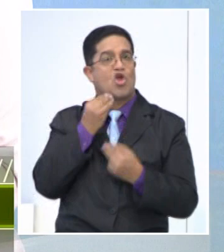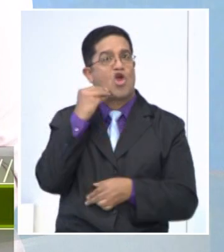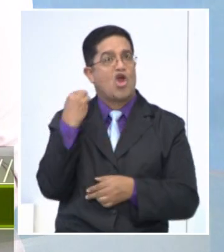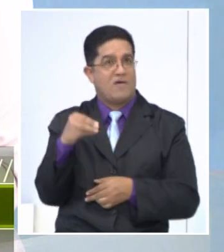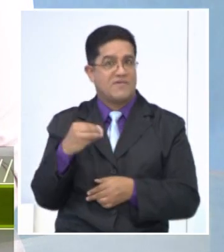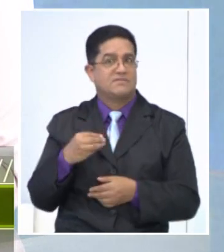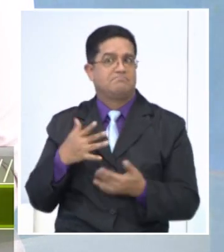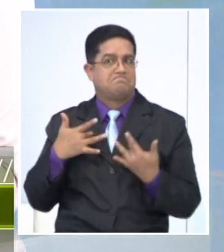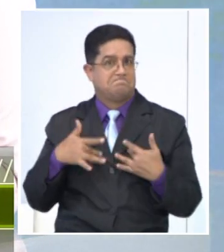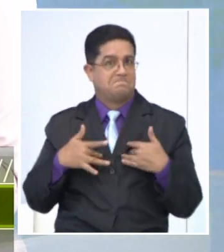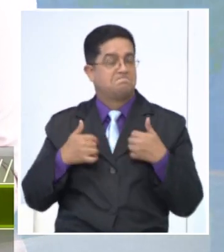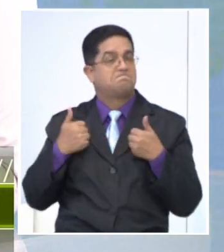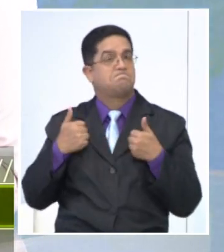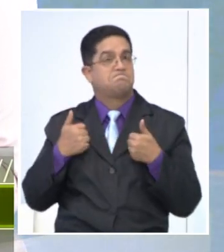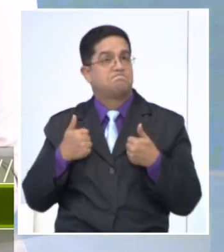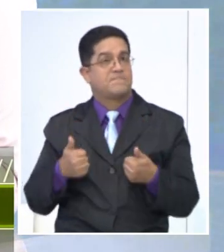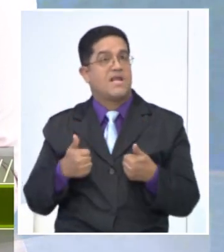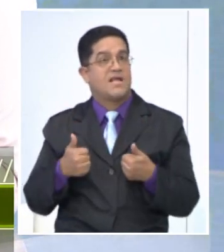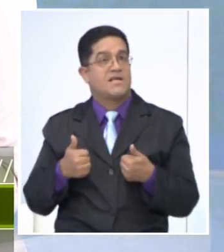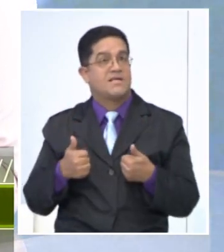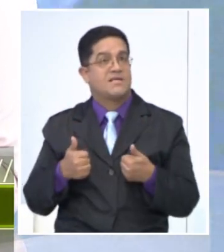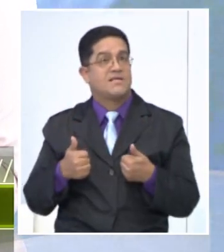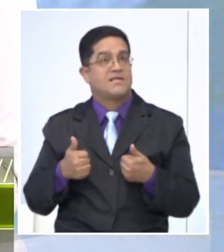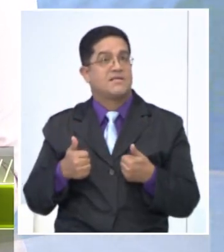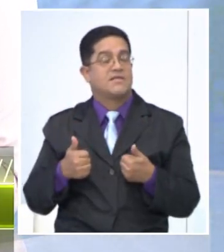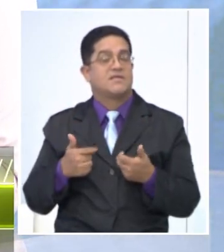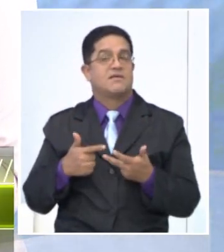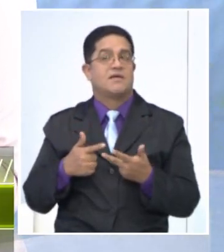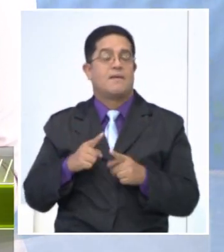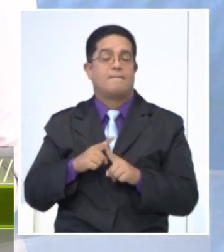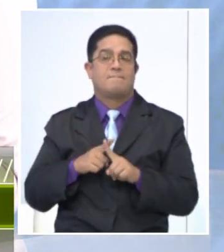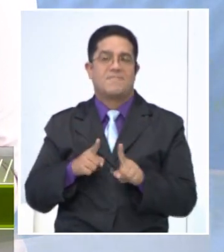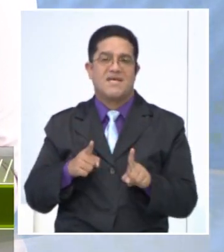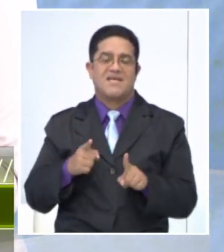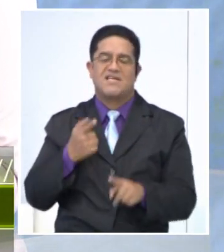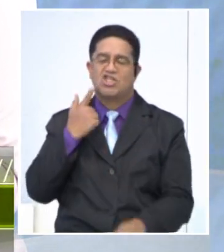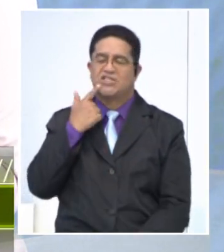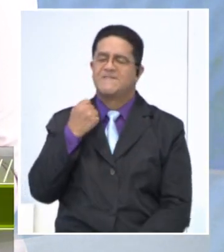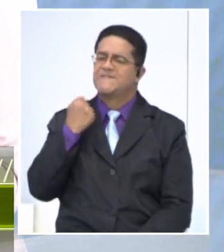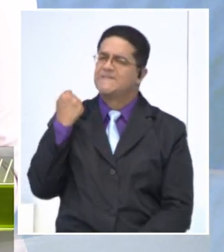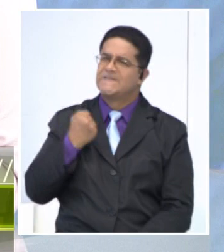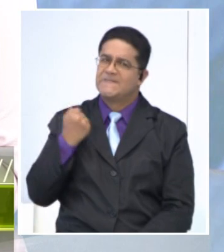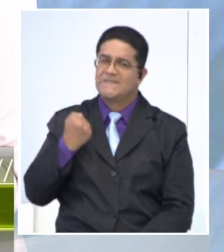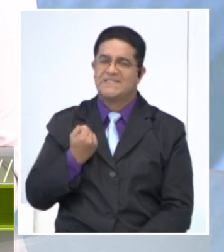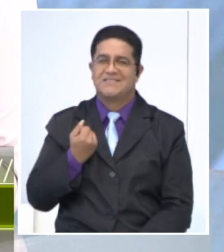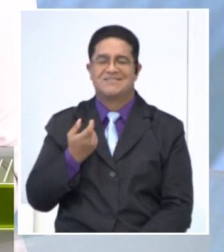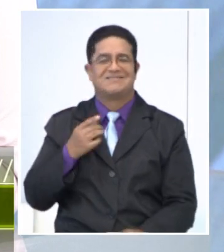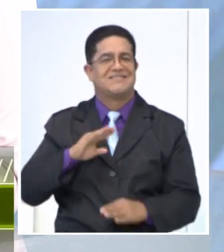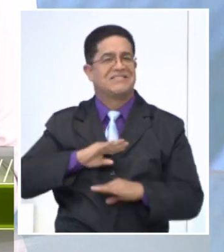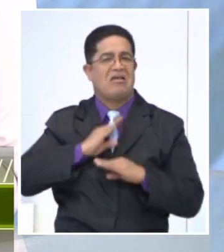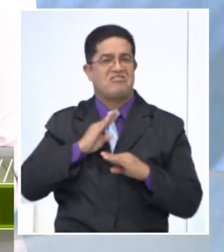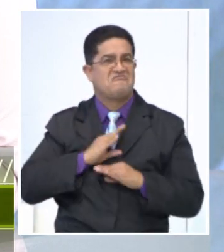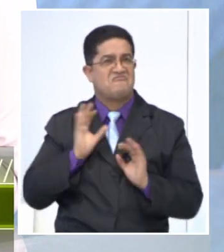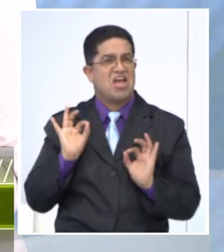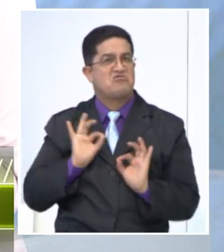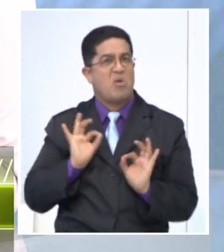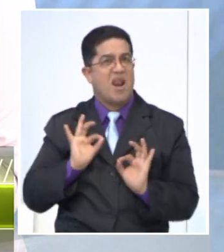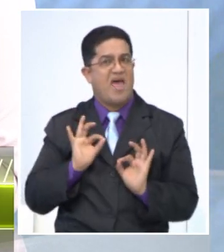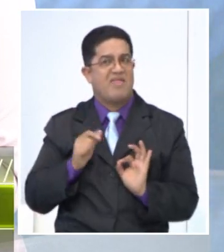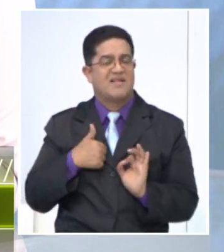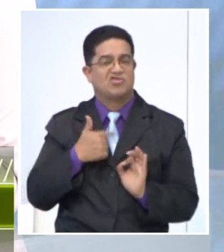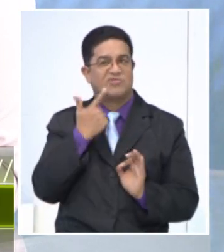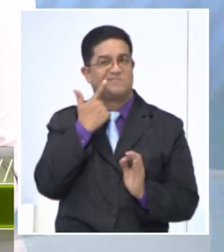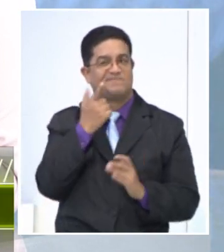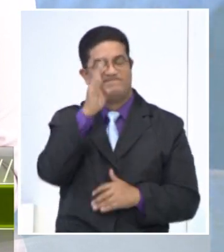de esta manera, y también esa fina línea de que no estoy conforme con nada, tengo un problema de inseguridad